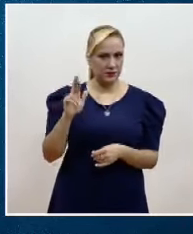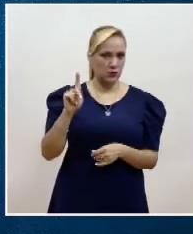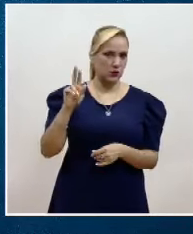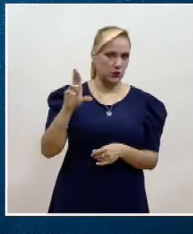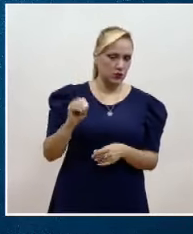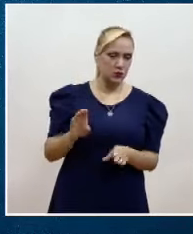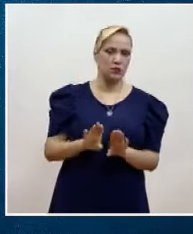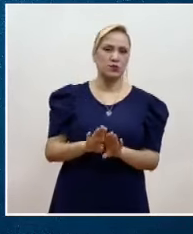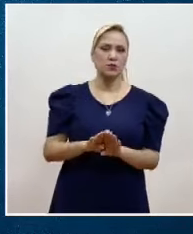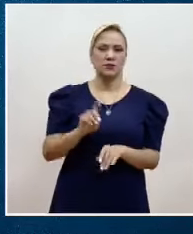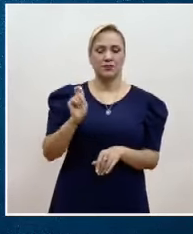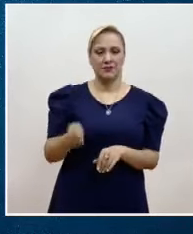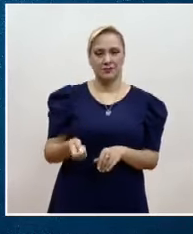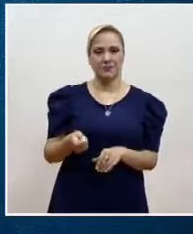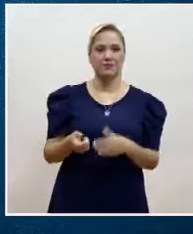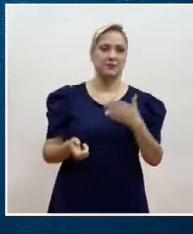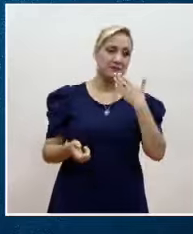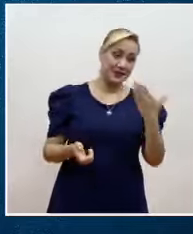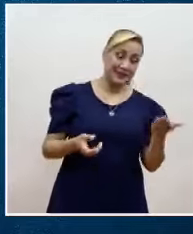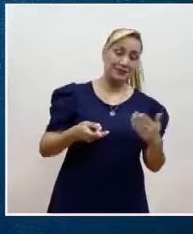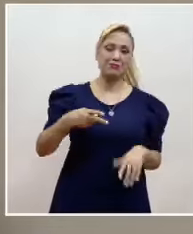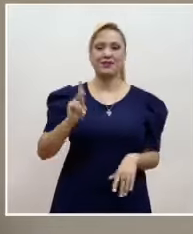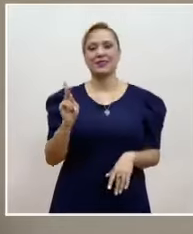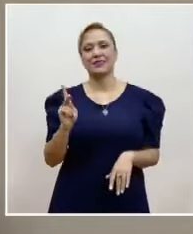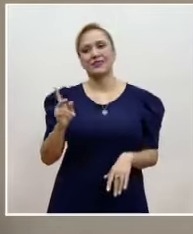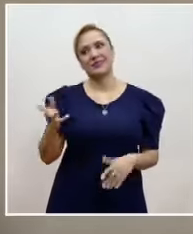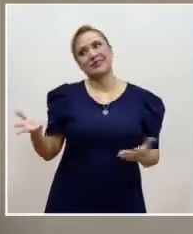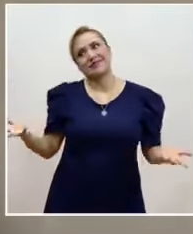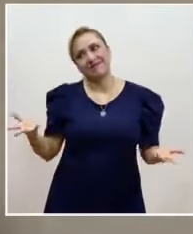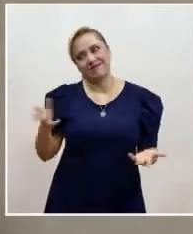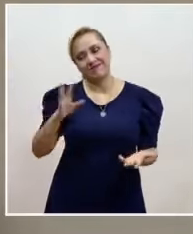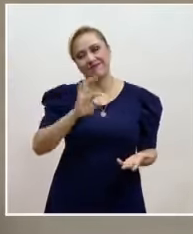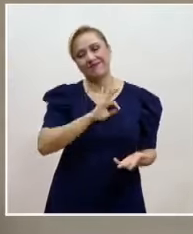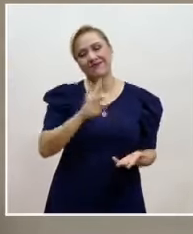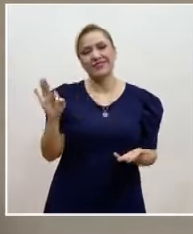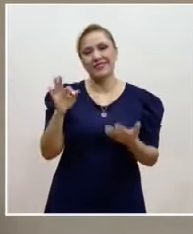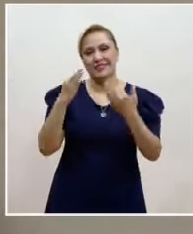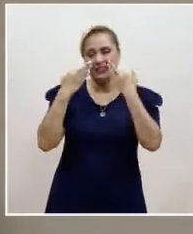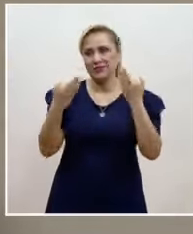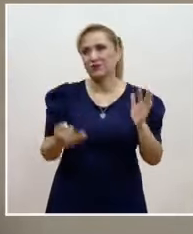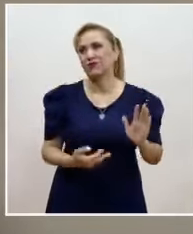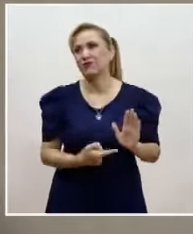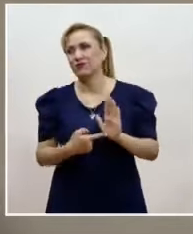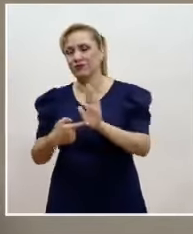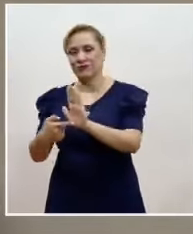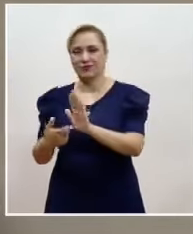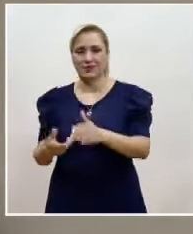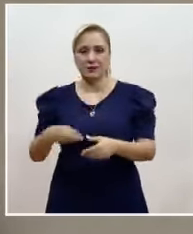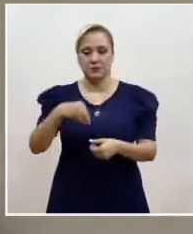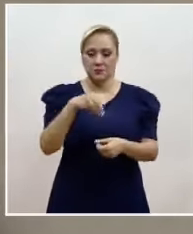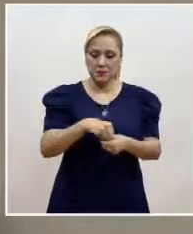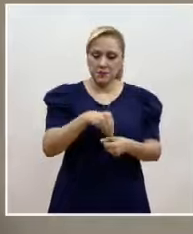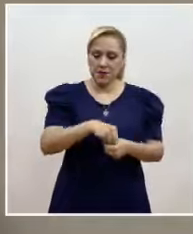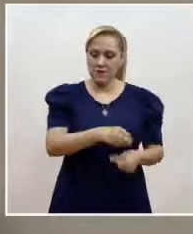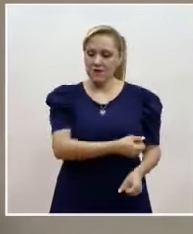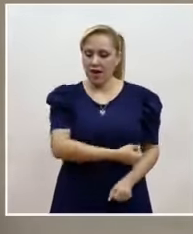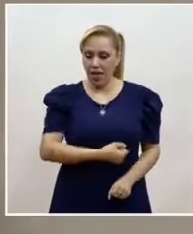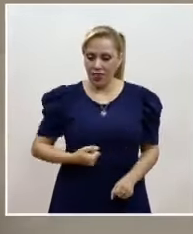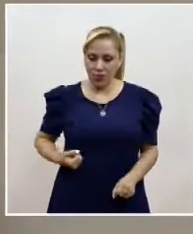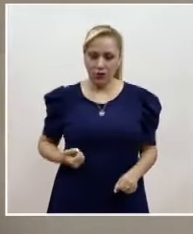el claroscuro, ¿no? Mientras la privacidad es tapar datos, ¿no? Por decirlo de una manera